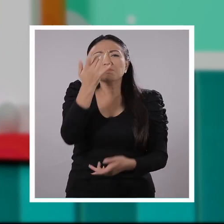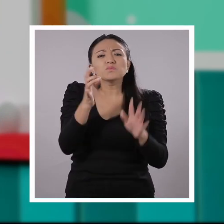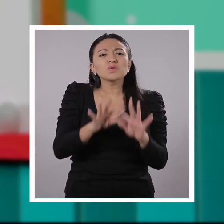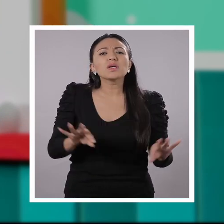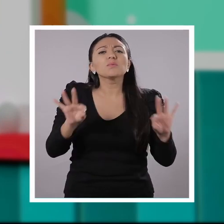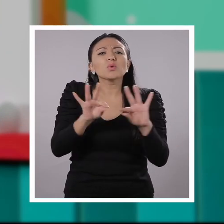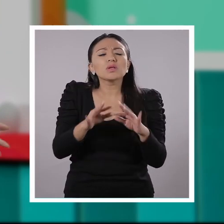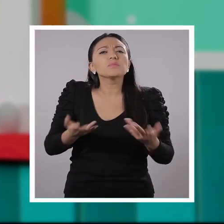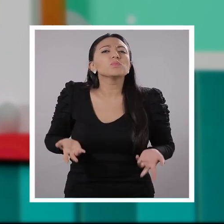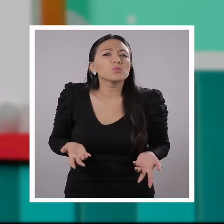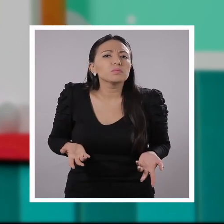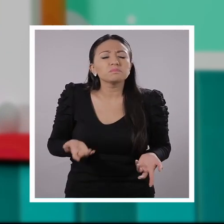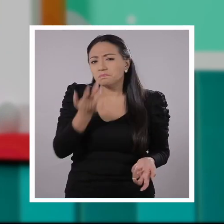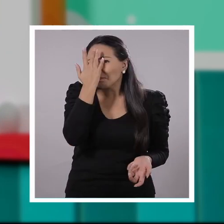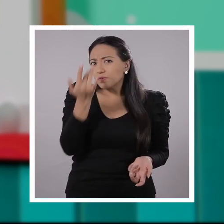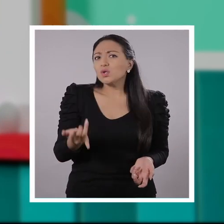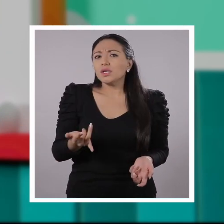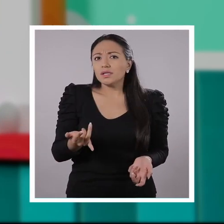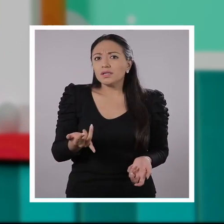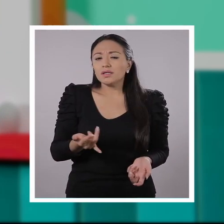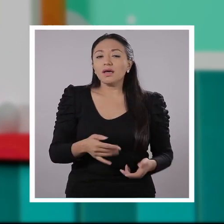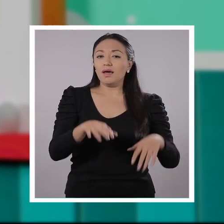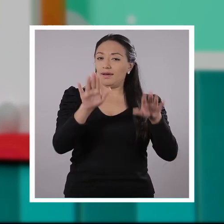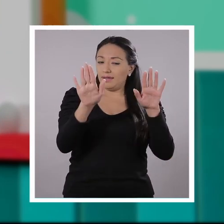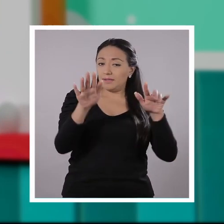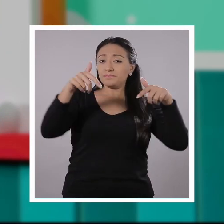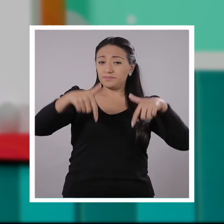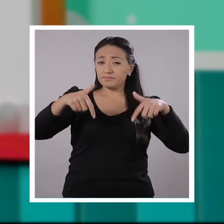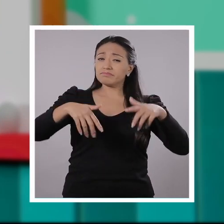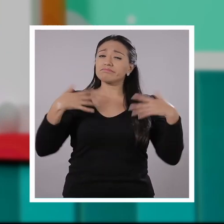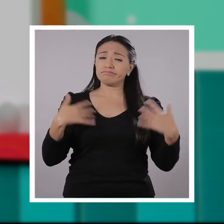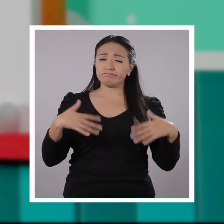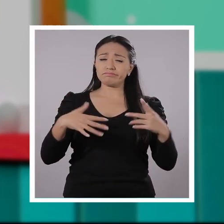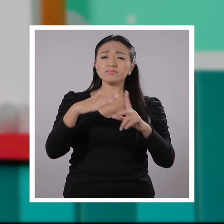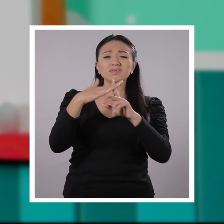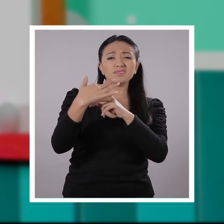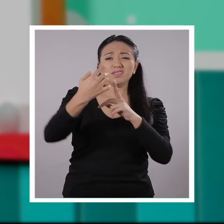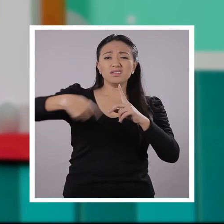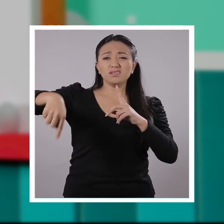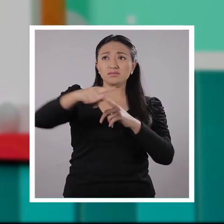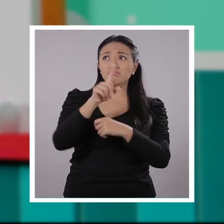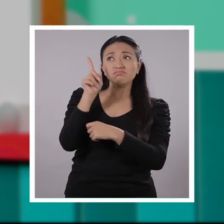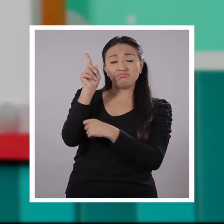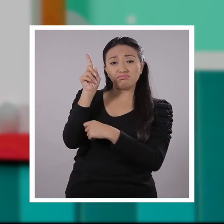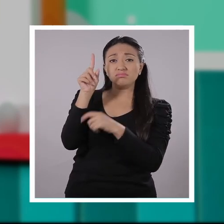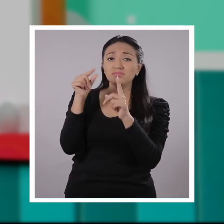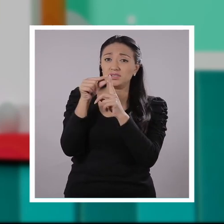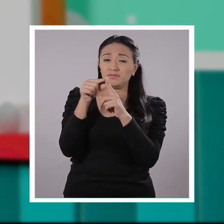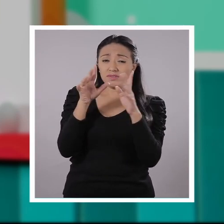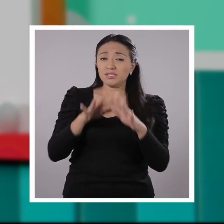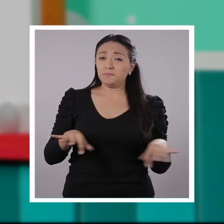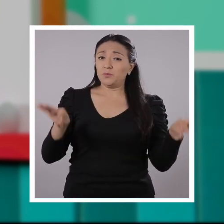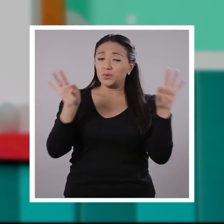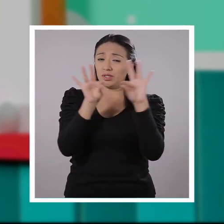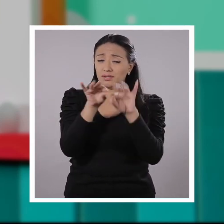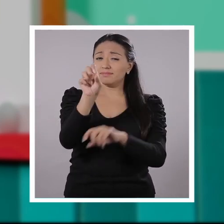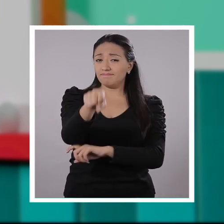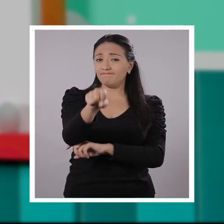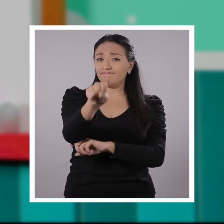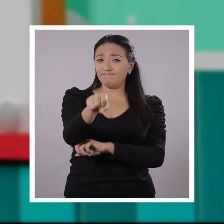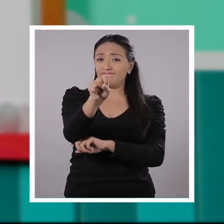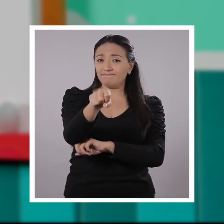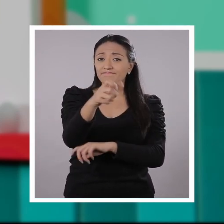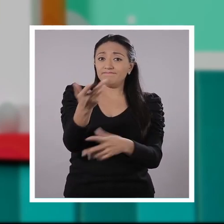tan importantes? ¿Por qué creen ustedes? ¿Ah? En este momento, en la situación que estamos, ¿será que son importantes?